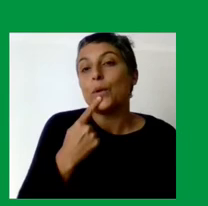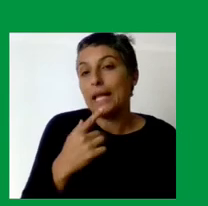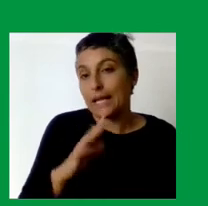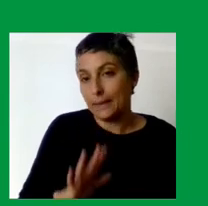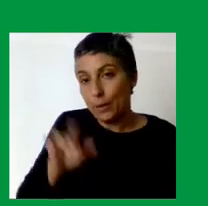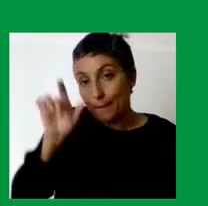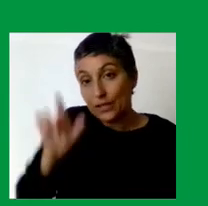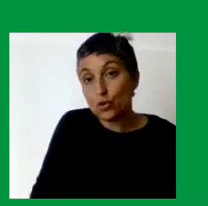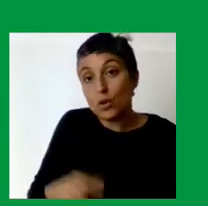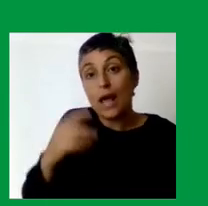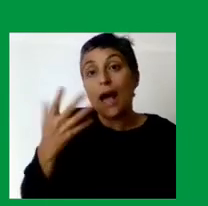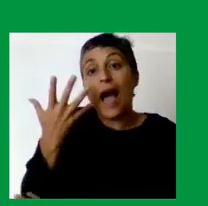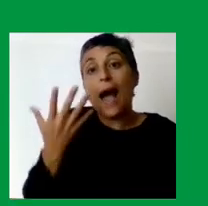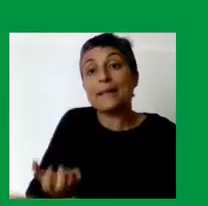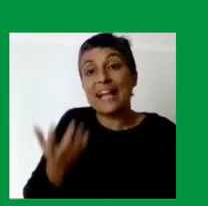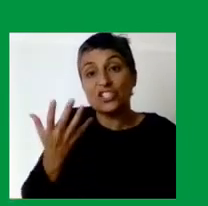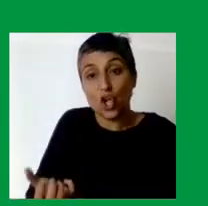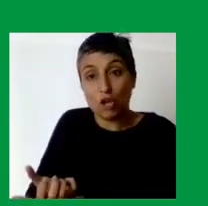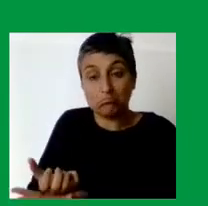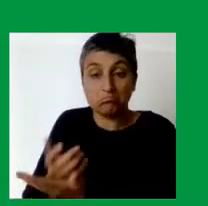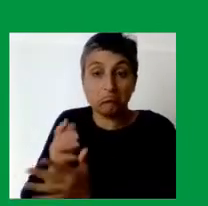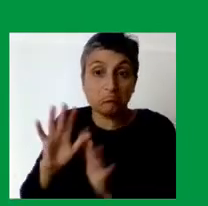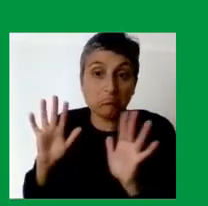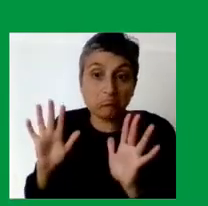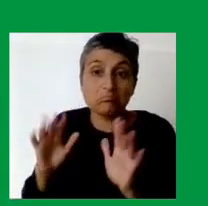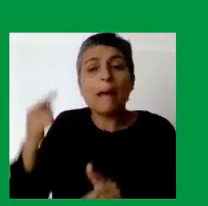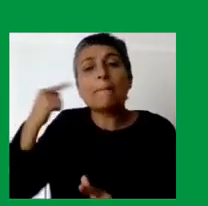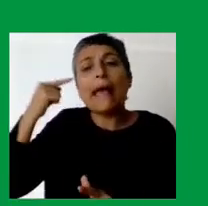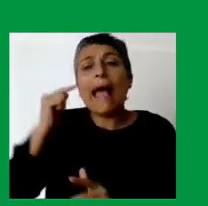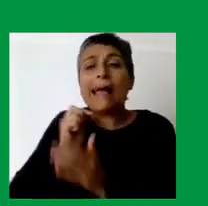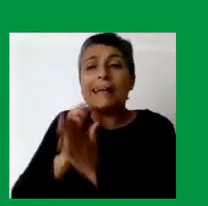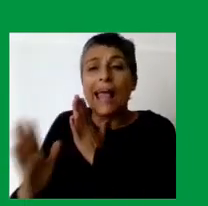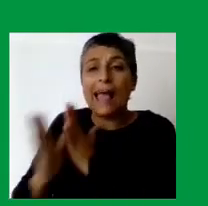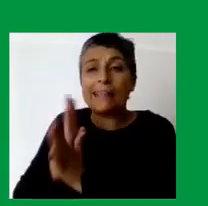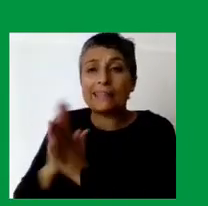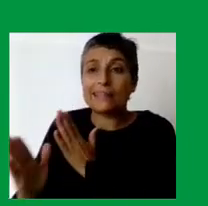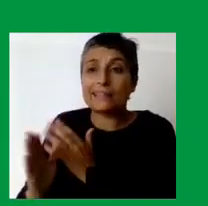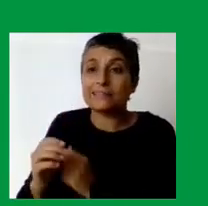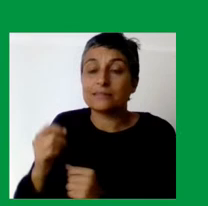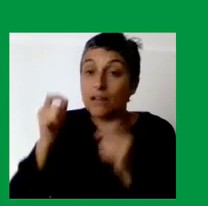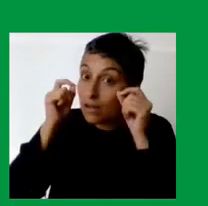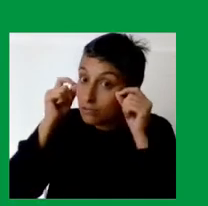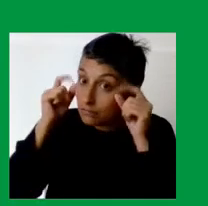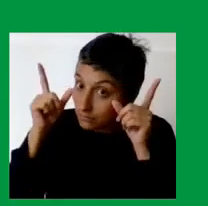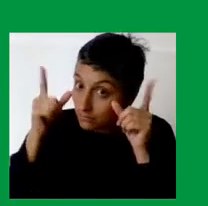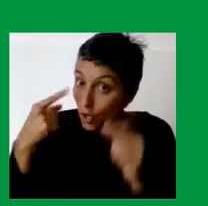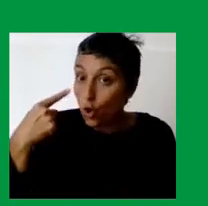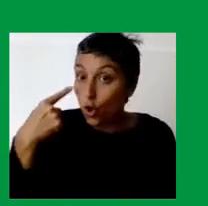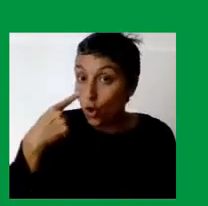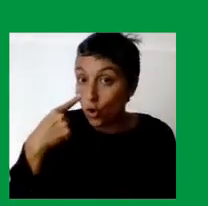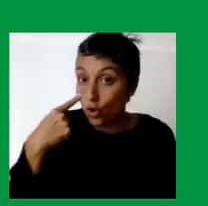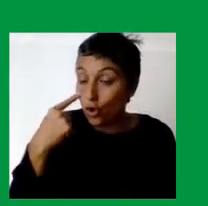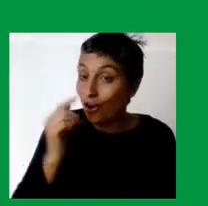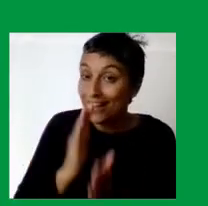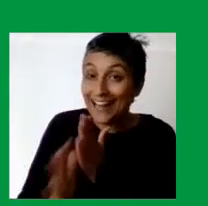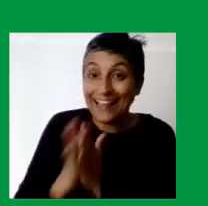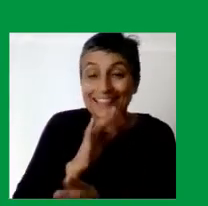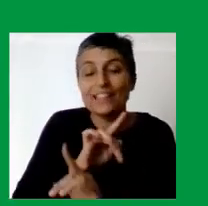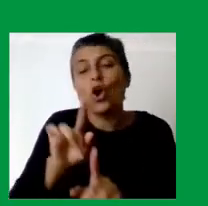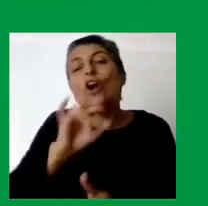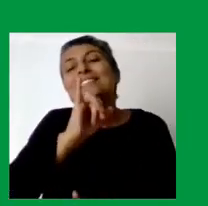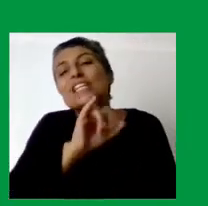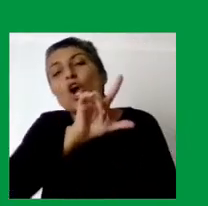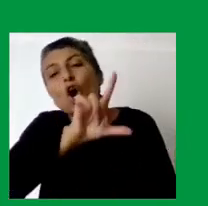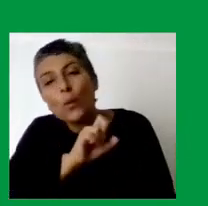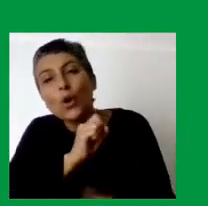aplicación, dice, ah, bueno, pero es una aplicación gratuita, qué bueno. Atención, no es gratuita. Sí, es gratuita